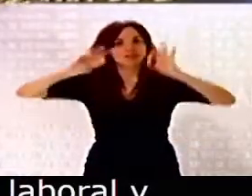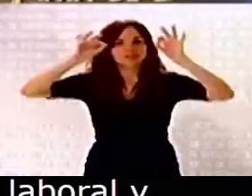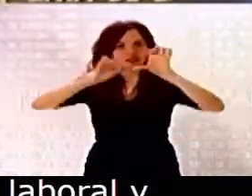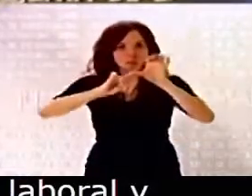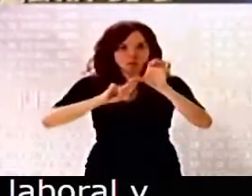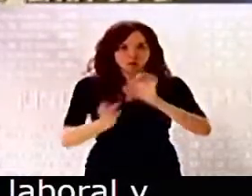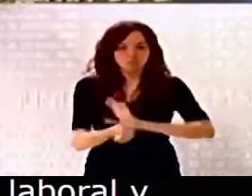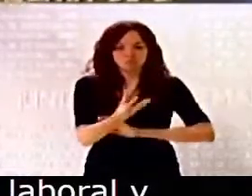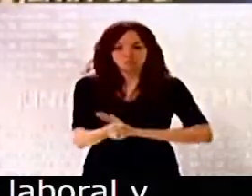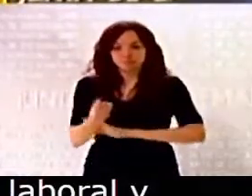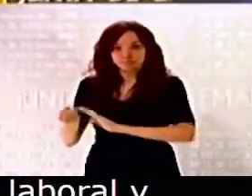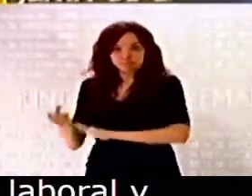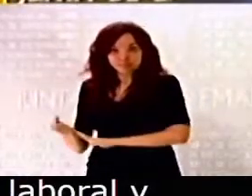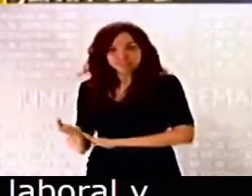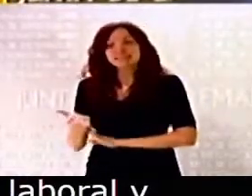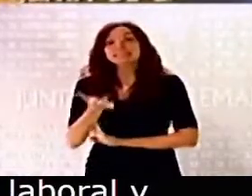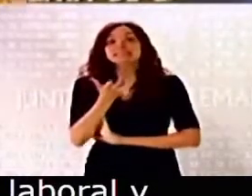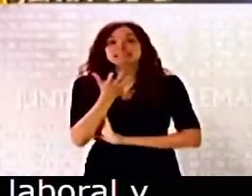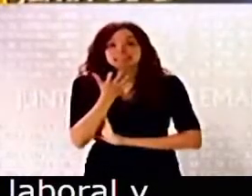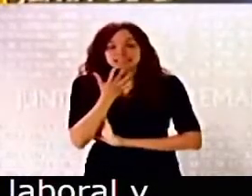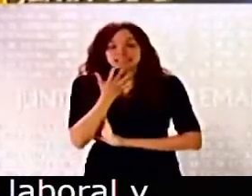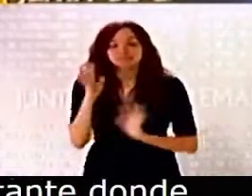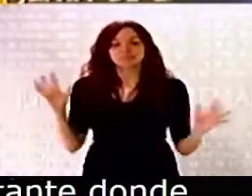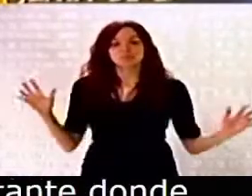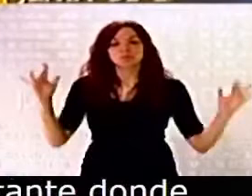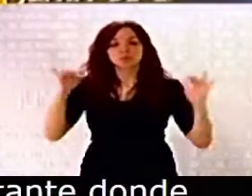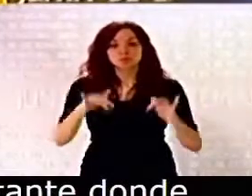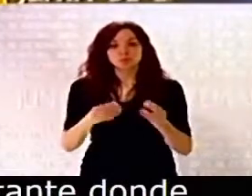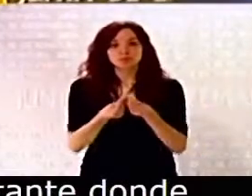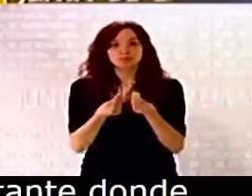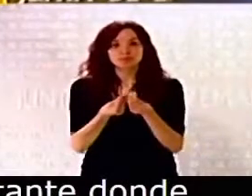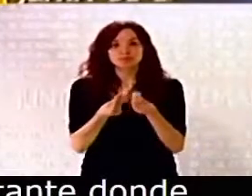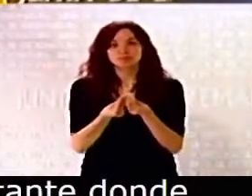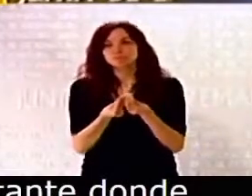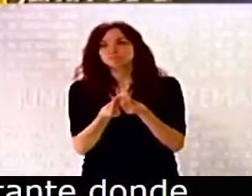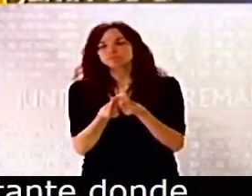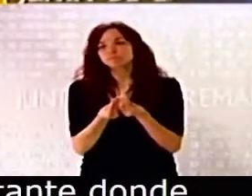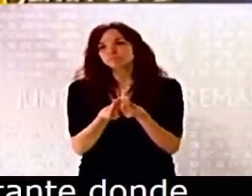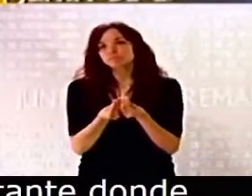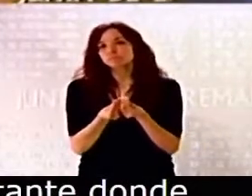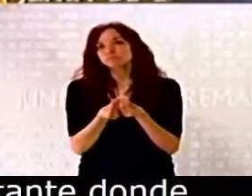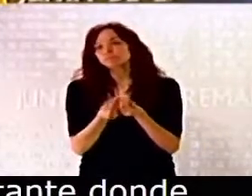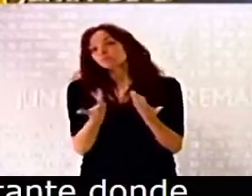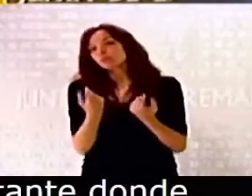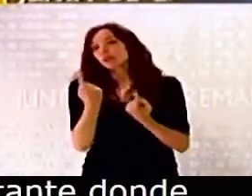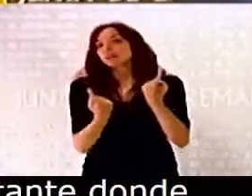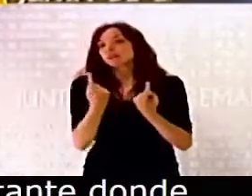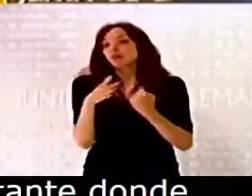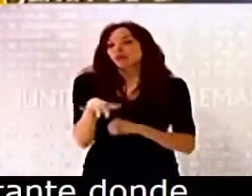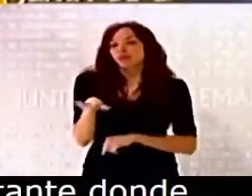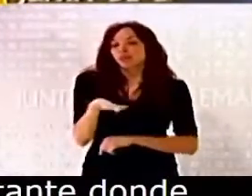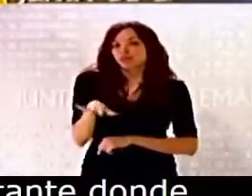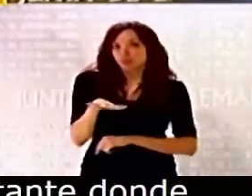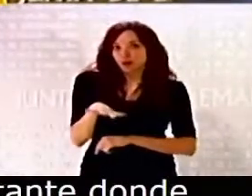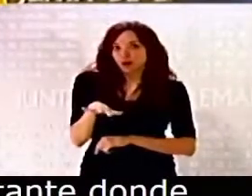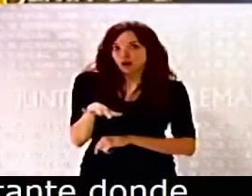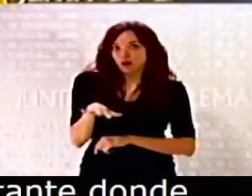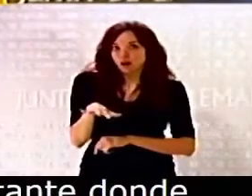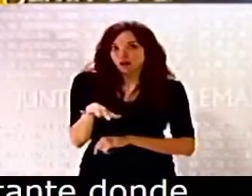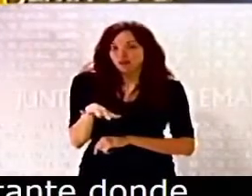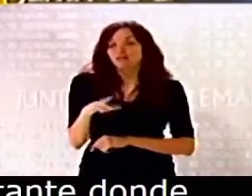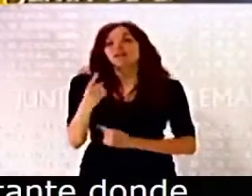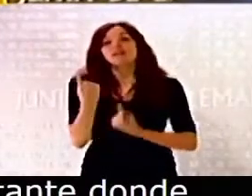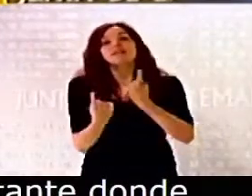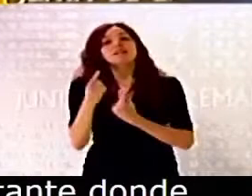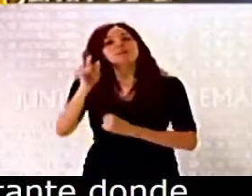donde residen y se concentran en algunas zonas determinadas de las ciudades personas que